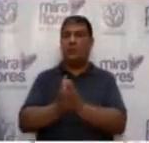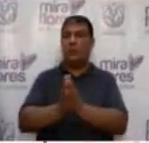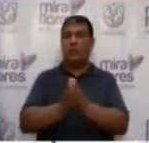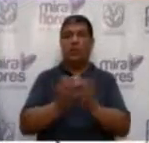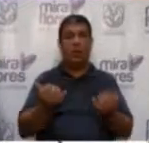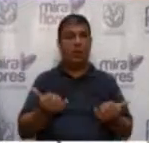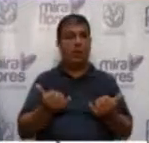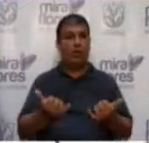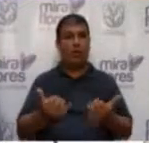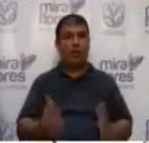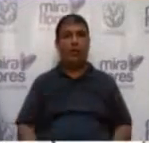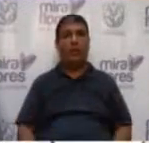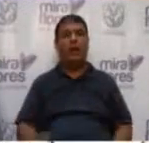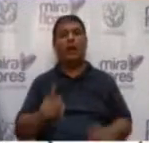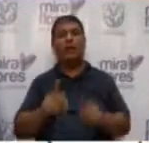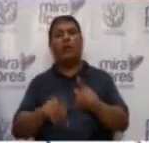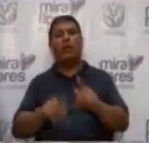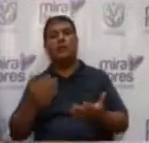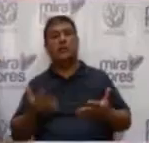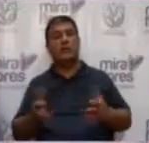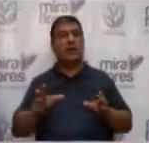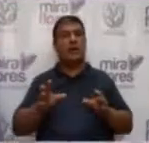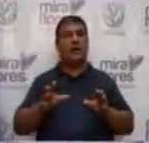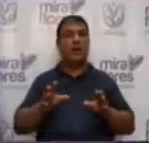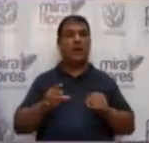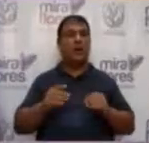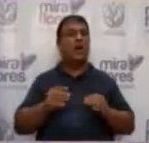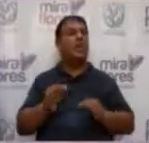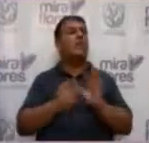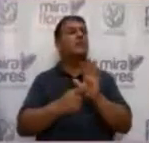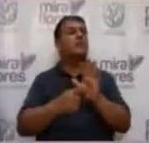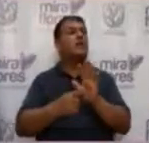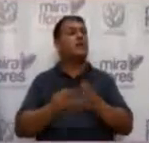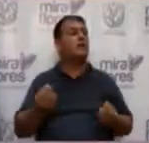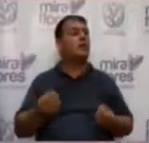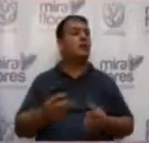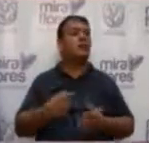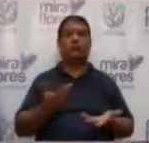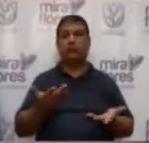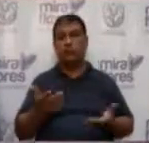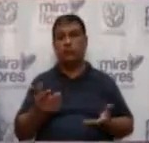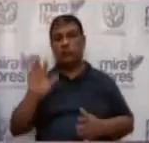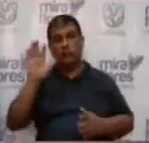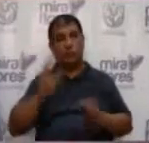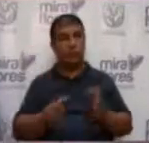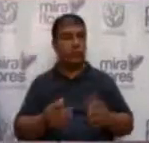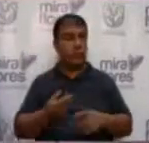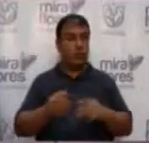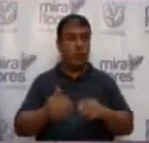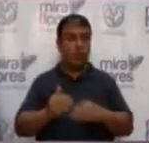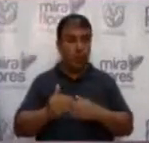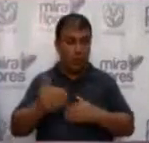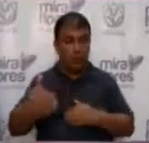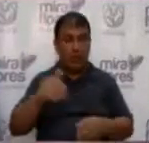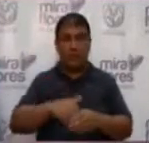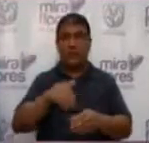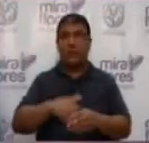solicitada. Aquellos miembros del consejo que quieran expresarlo, es el momento de expresar algo acerca de esto. Si no, procederemos a